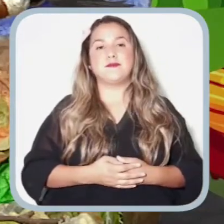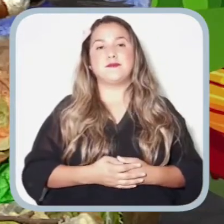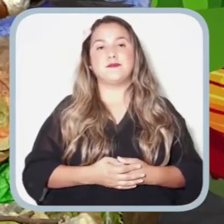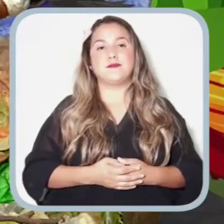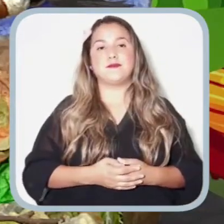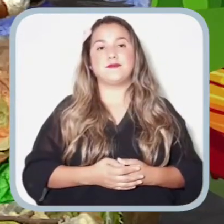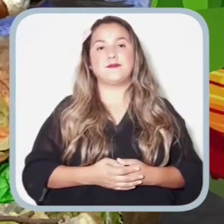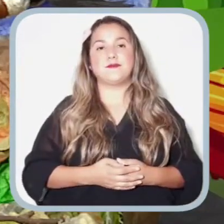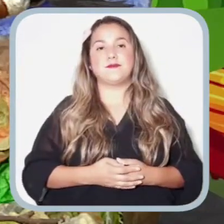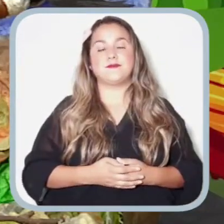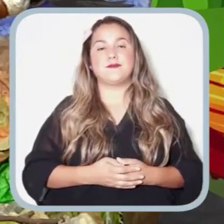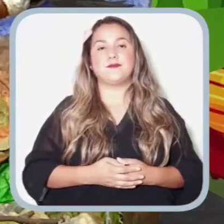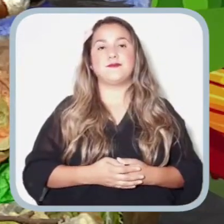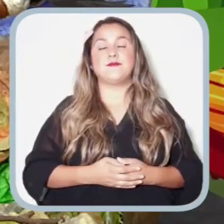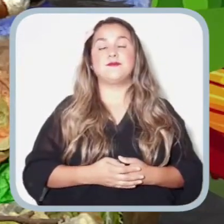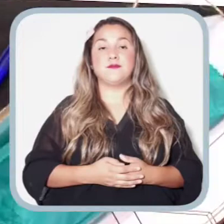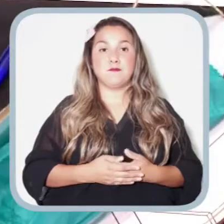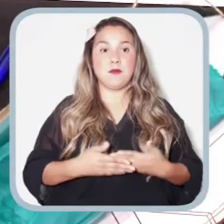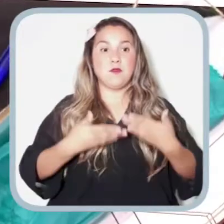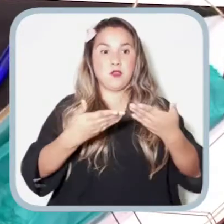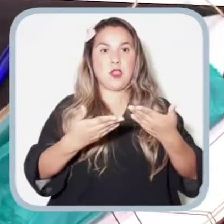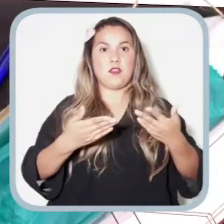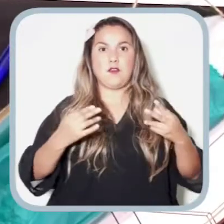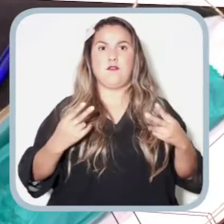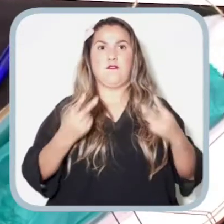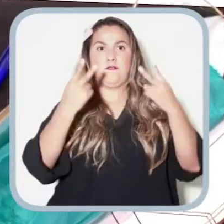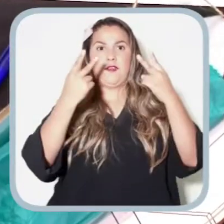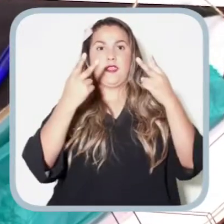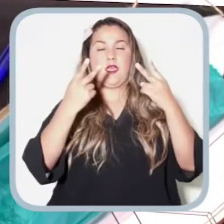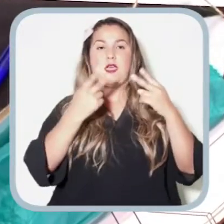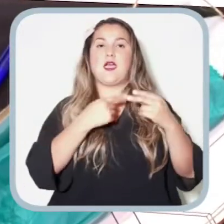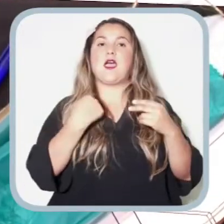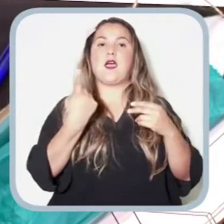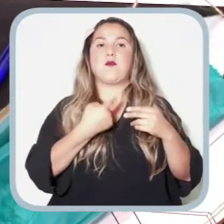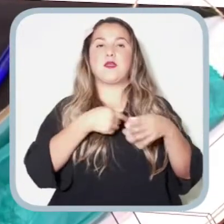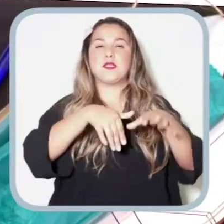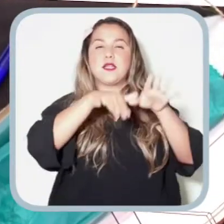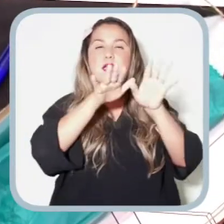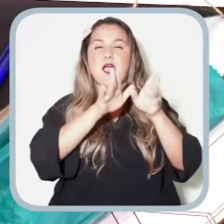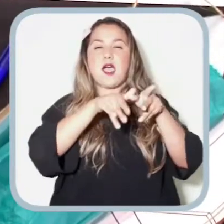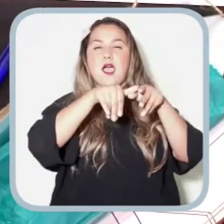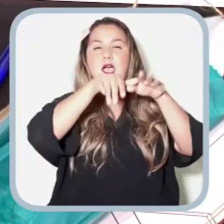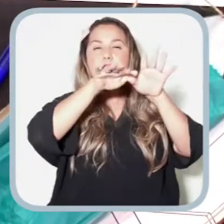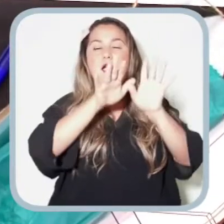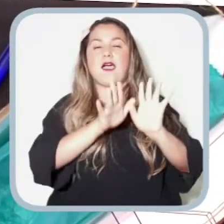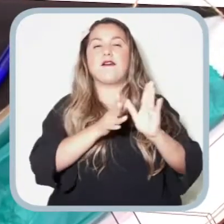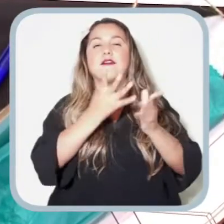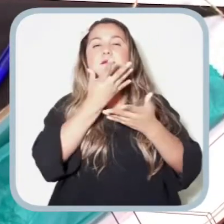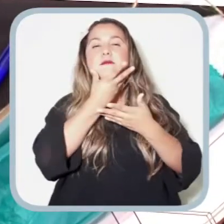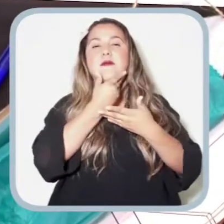vamos dando vida a nuestra ave maravillosa